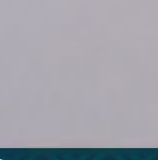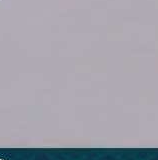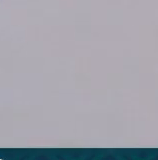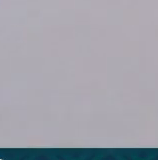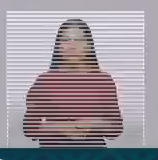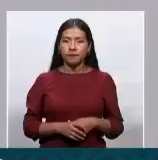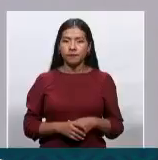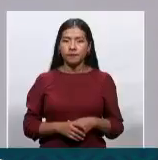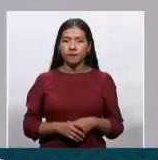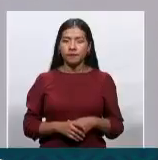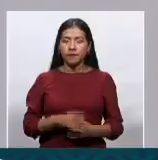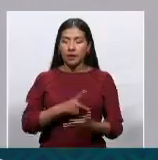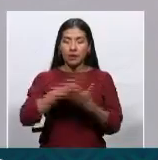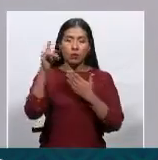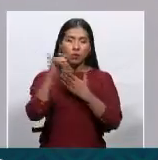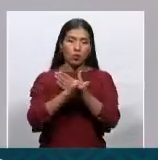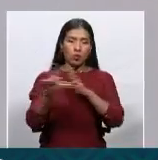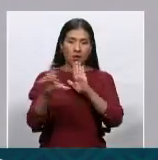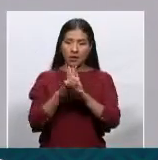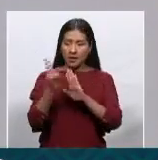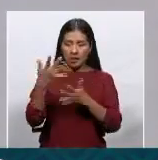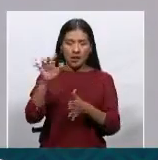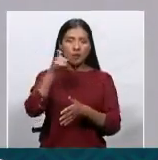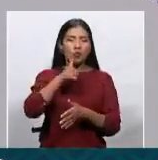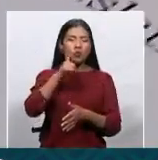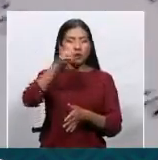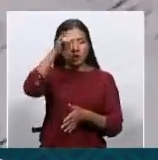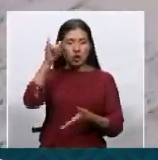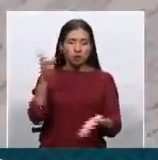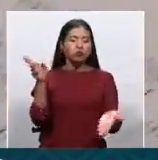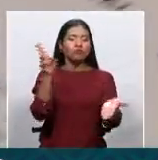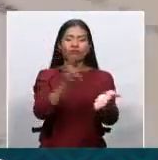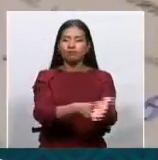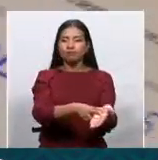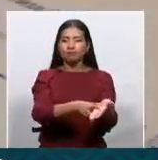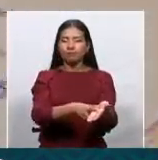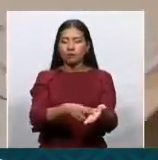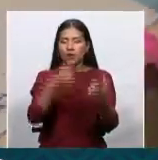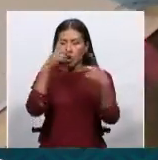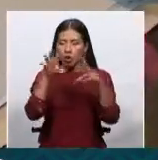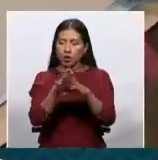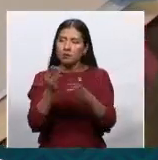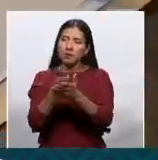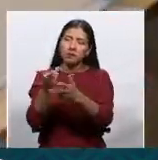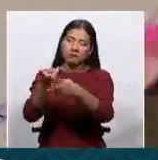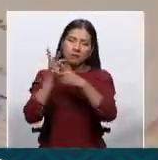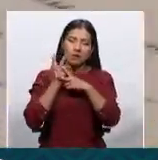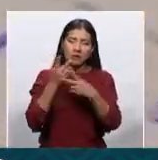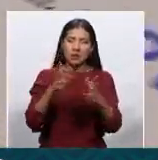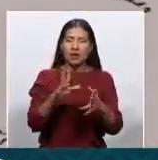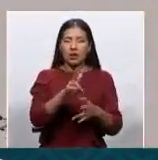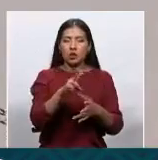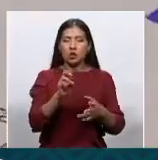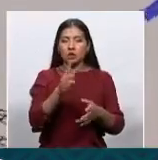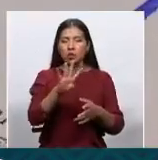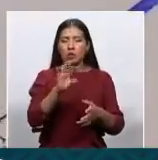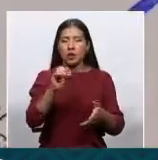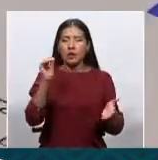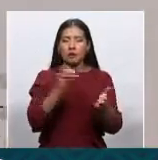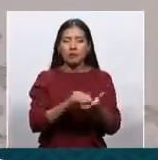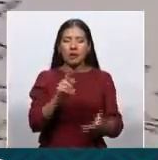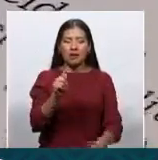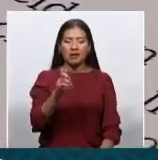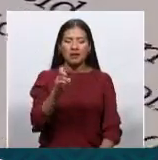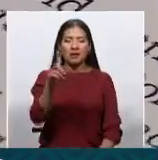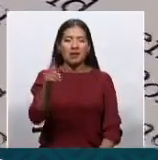documento. El proyecto de ley firmado por Yanine Áñez, donde se aprueba la contratación de un crédito por un monto de hasta 240 mil DEX